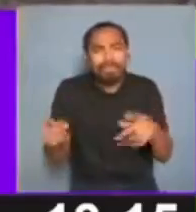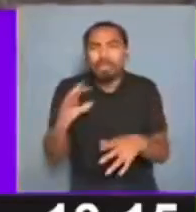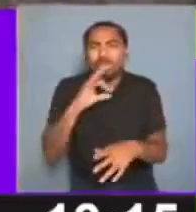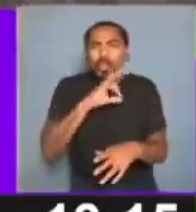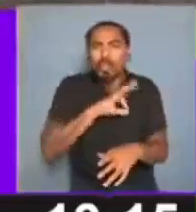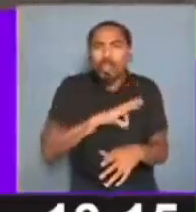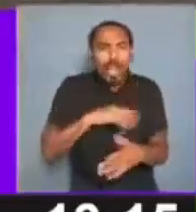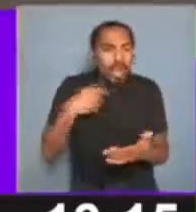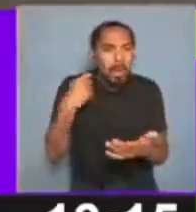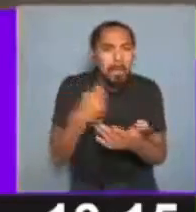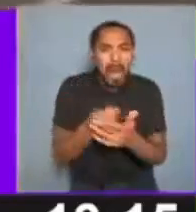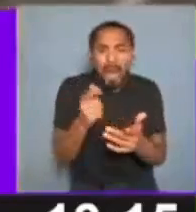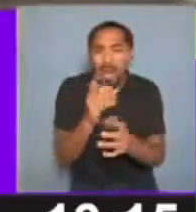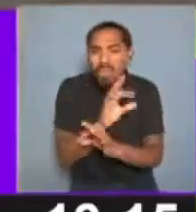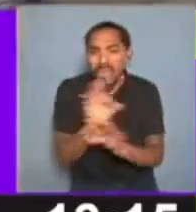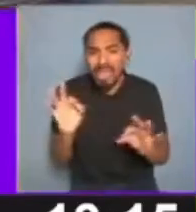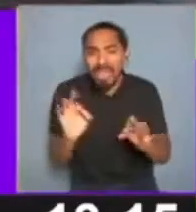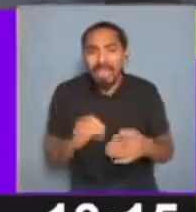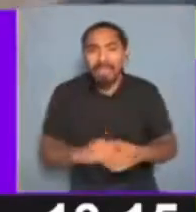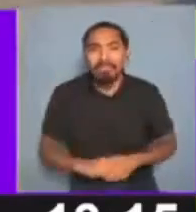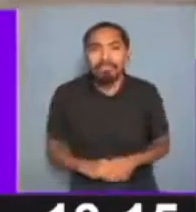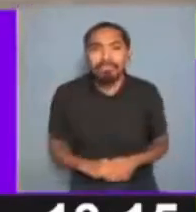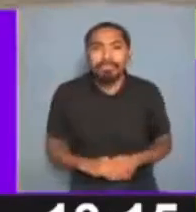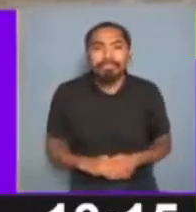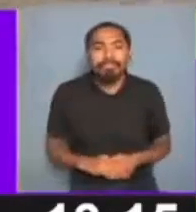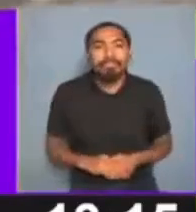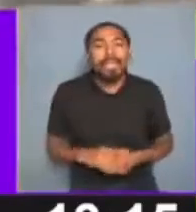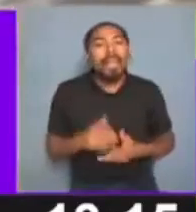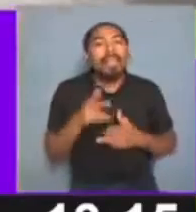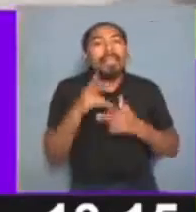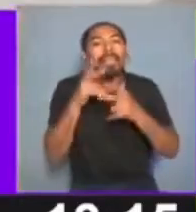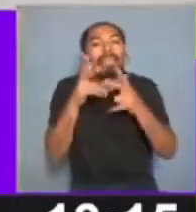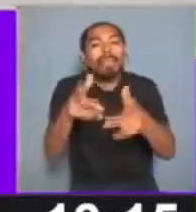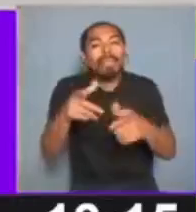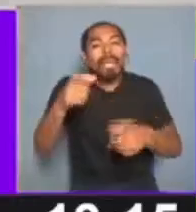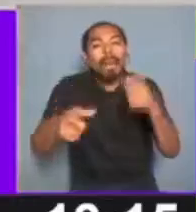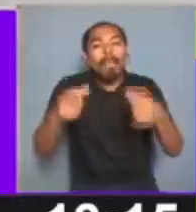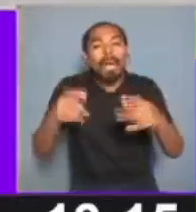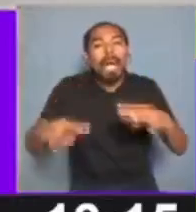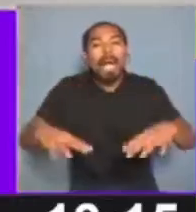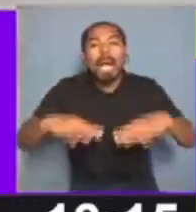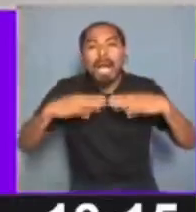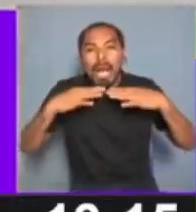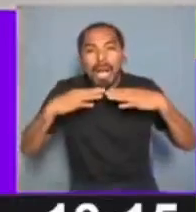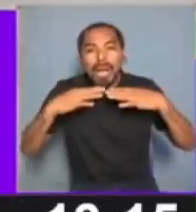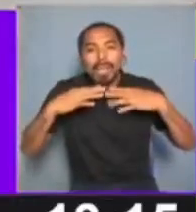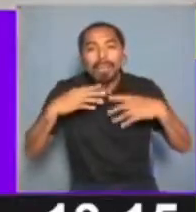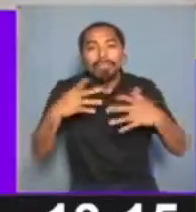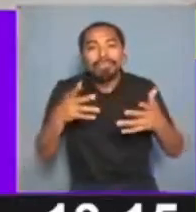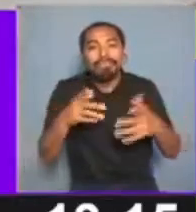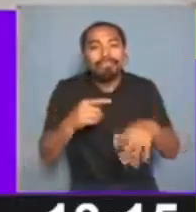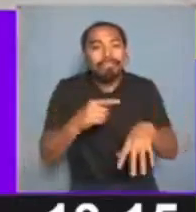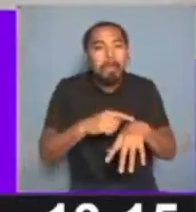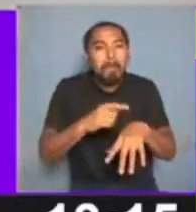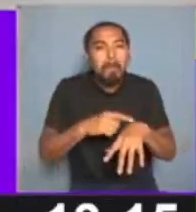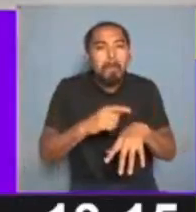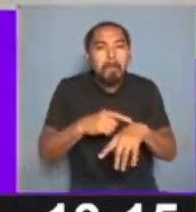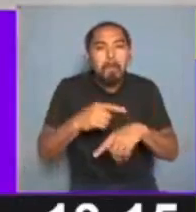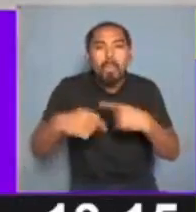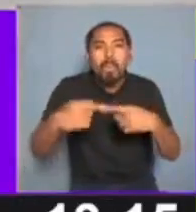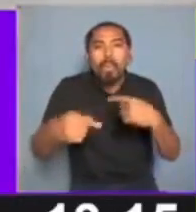se terminó de liquidar, ¿no? Le tenemos que decir a la gente que está tan expectante a ver qué es lo que pasa en las próximas horas. También hubo